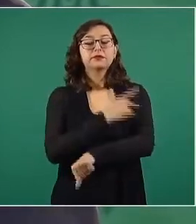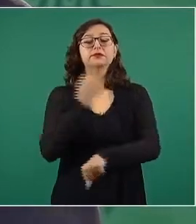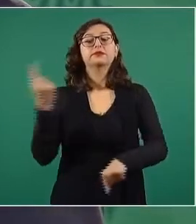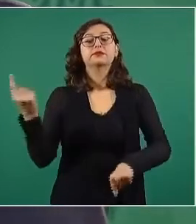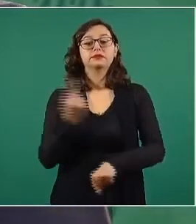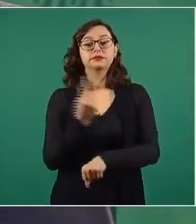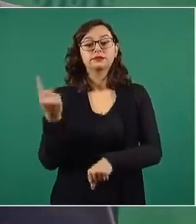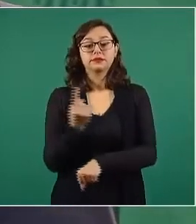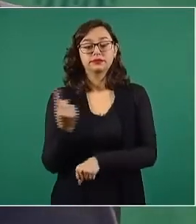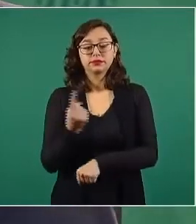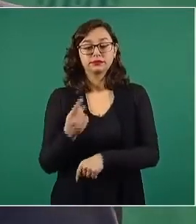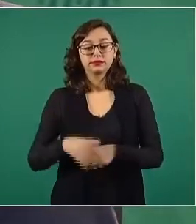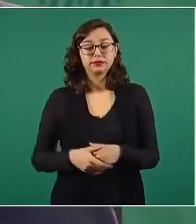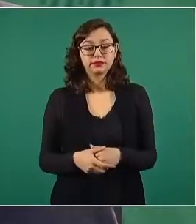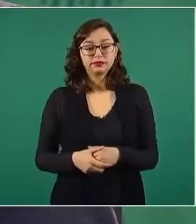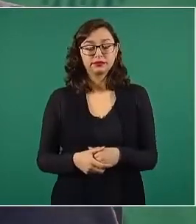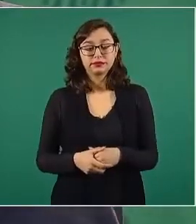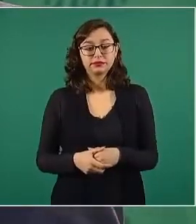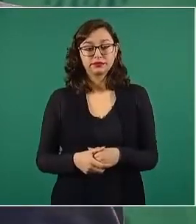porque